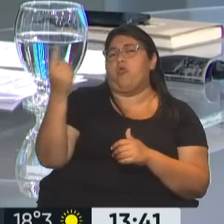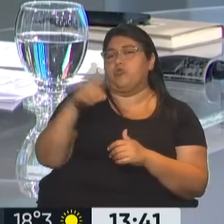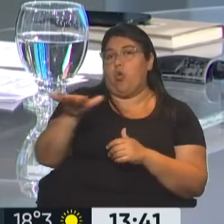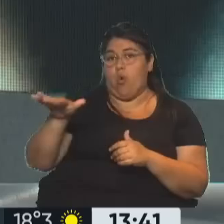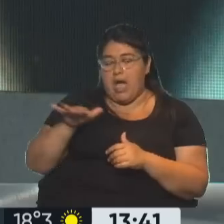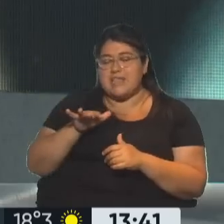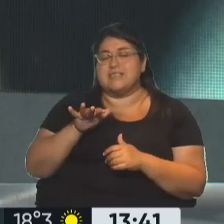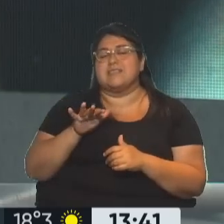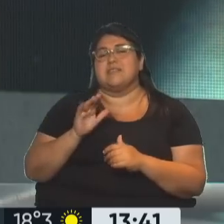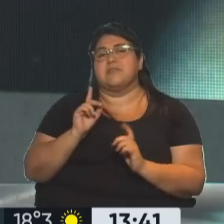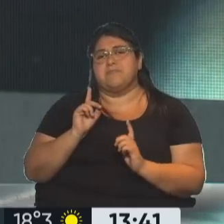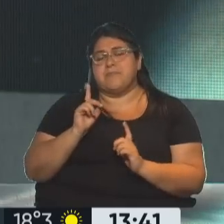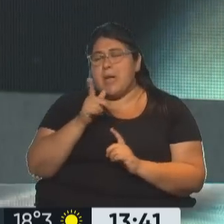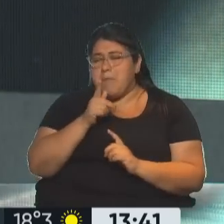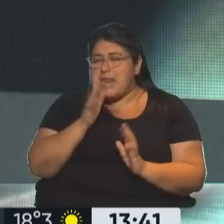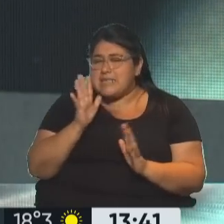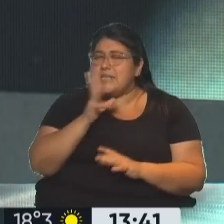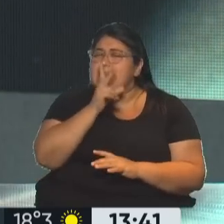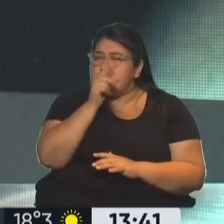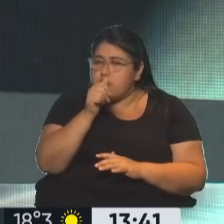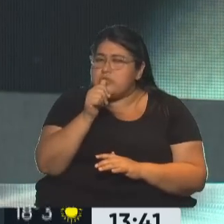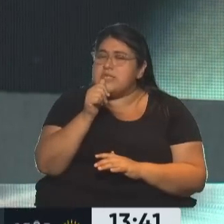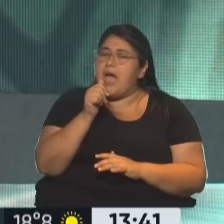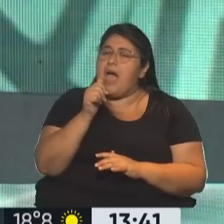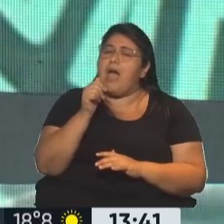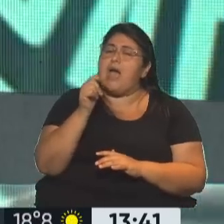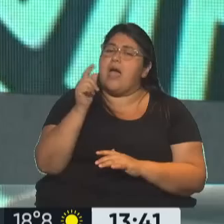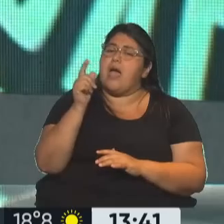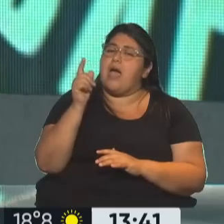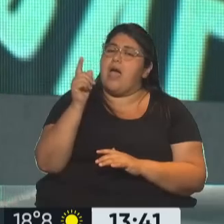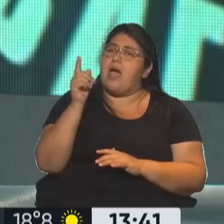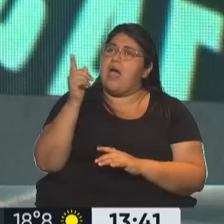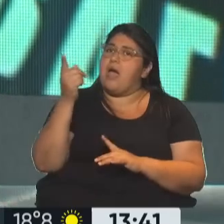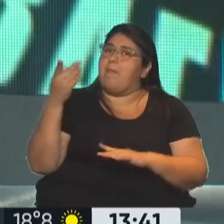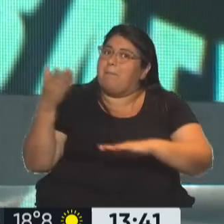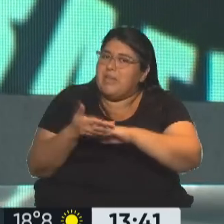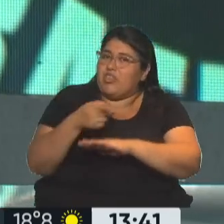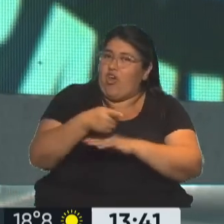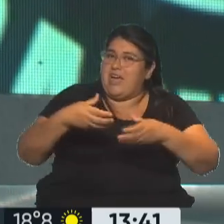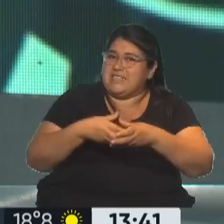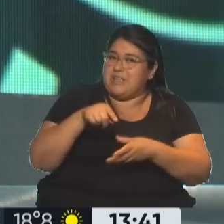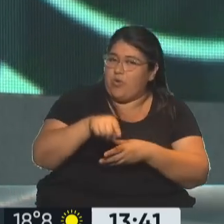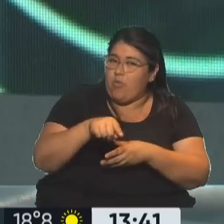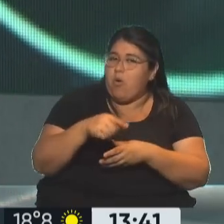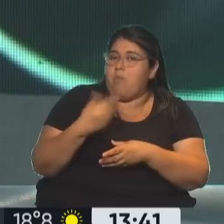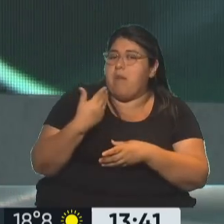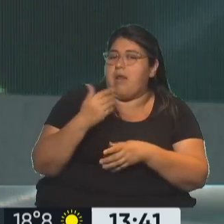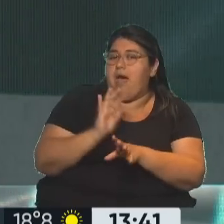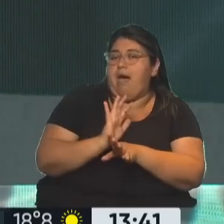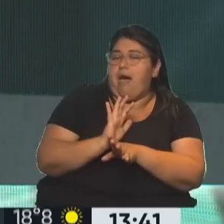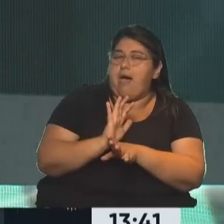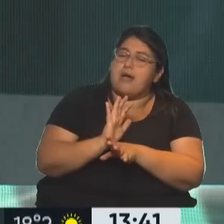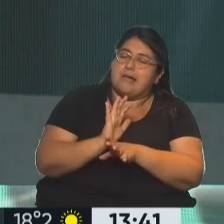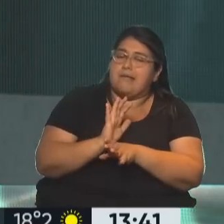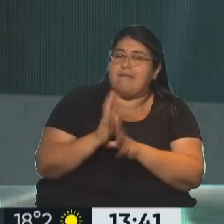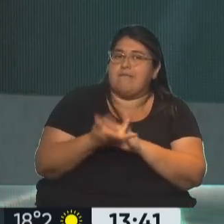que pareciera que Rusia acude, o en su momento acudió a este grupo, para inclinar el escenario en favor de